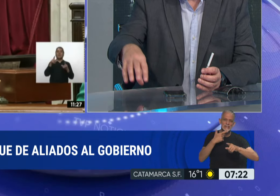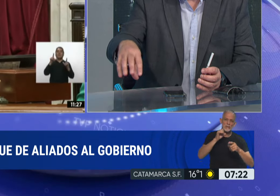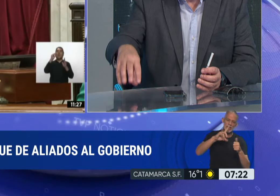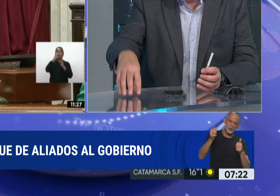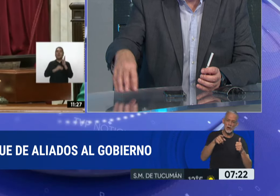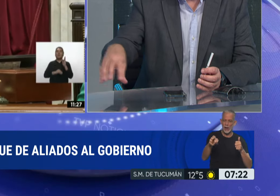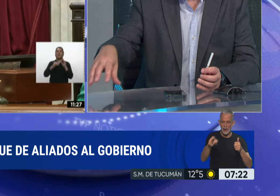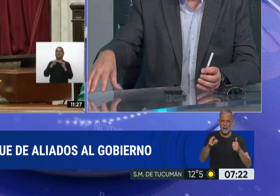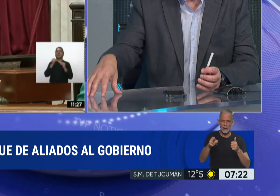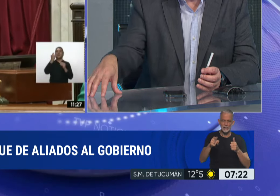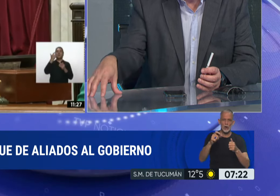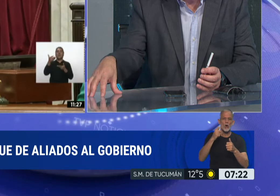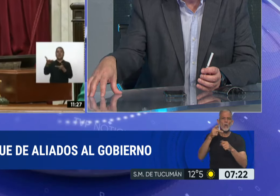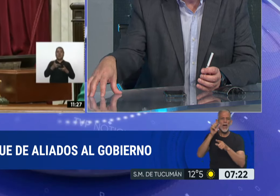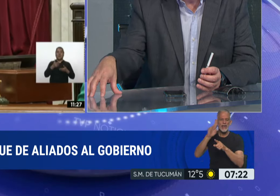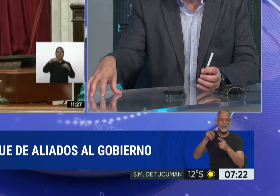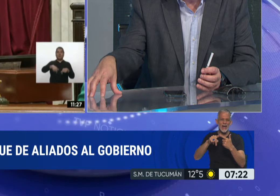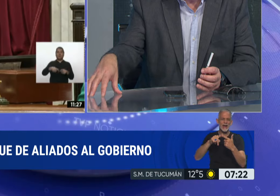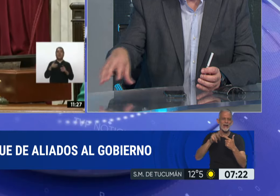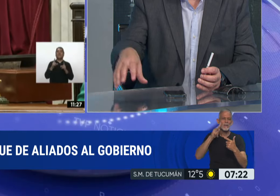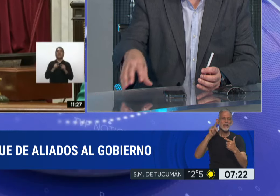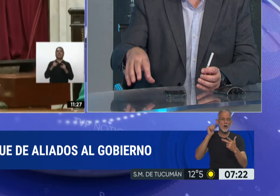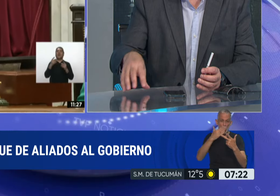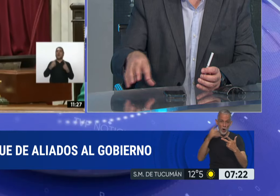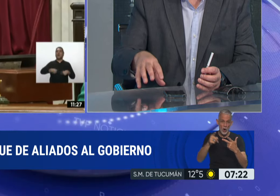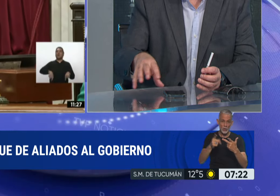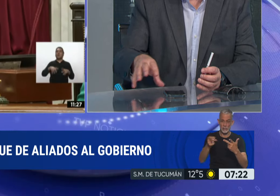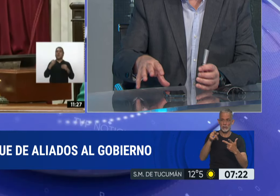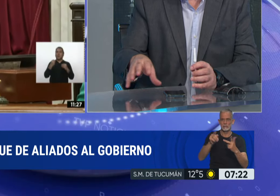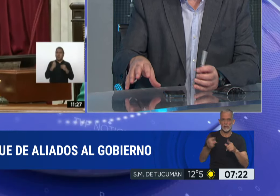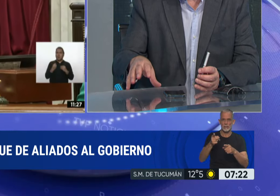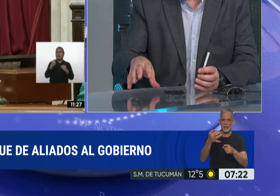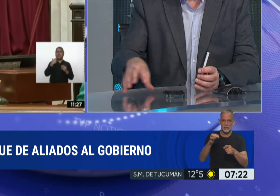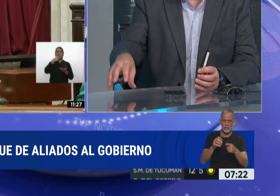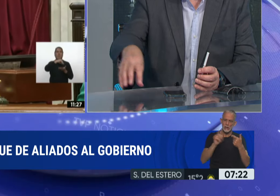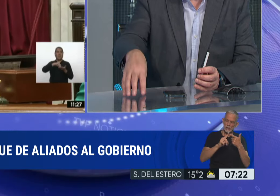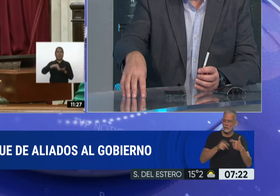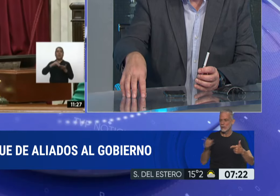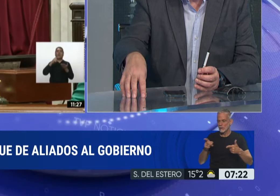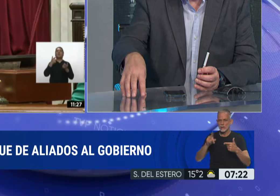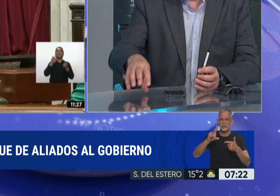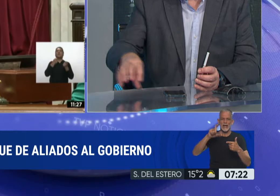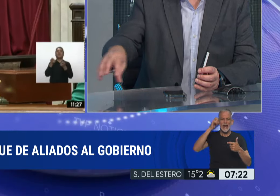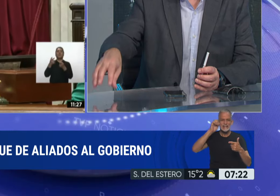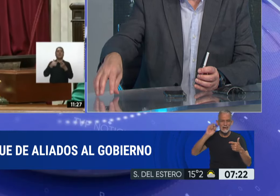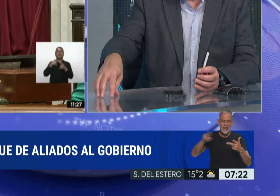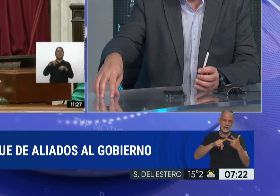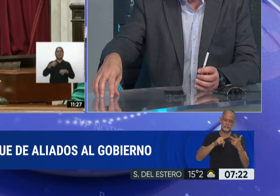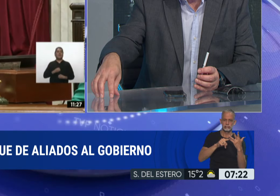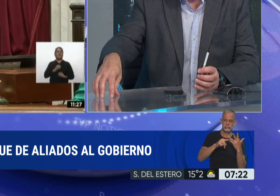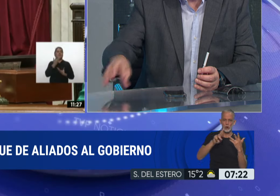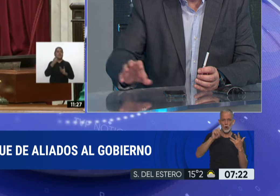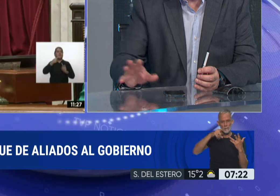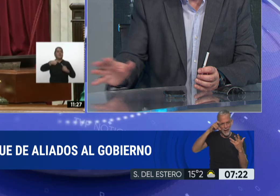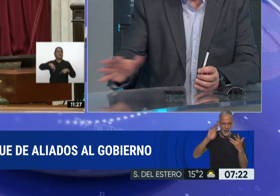espínola estaba junto a cuider y Alejandra vigo de la provincia de Córdoba pero a la vez tenían que entablar relaciones con Lucila kesler con Juan Carlos